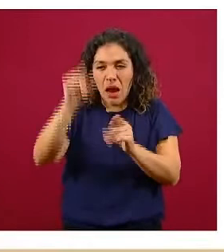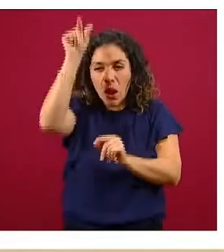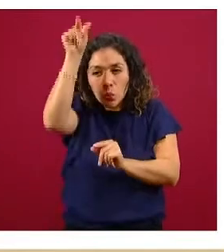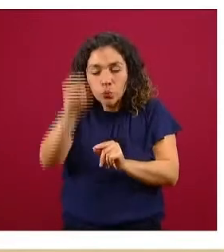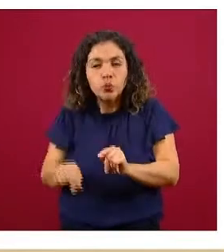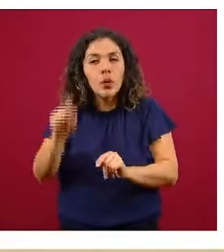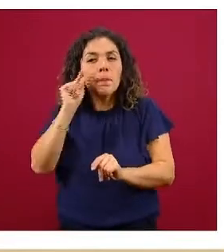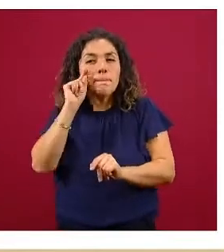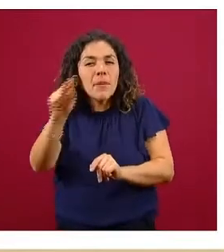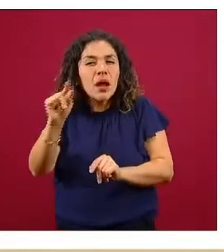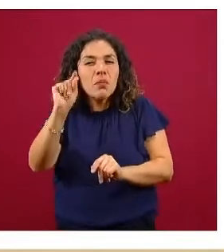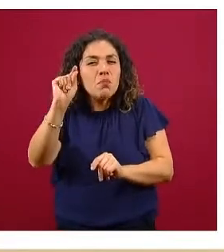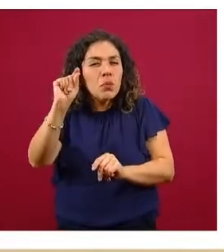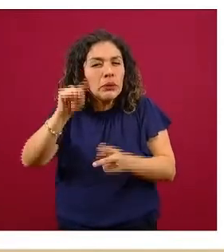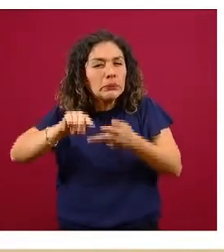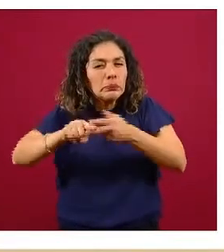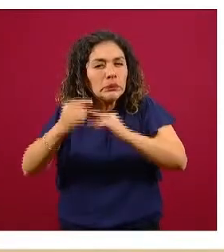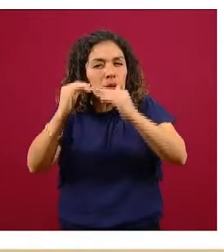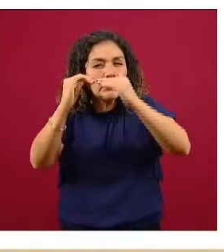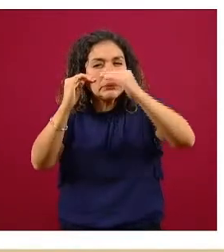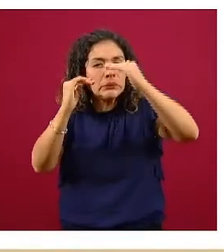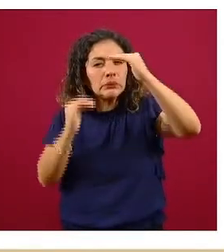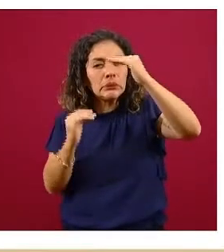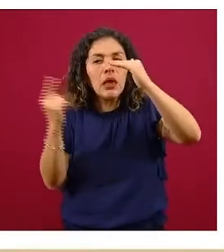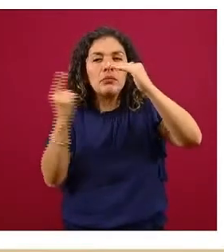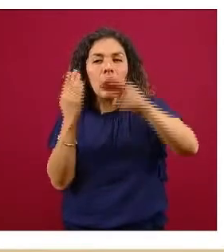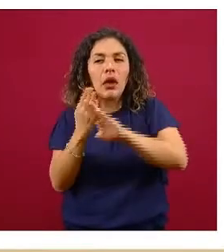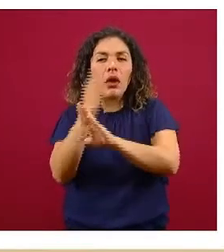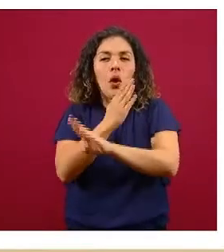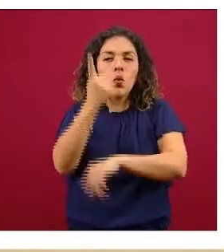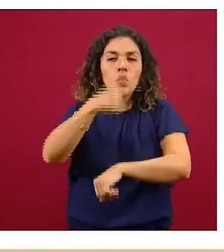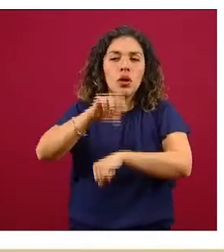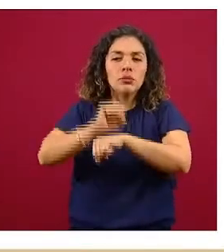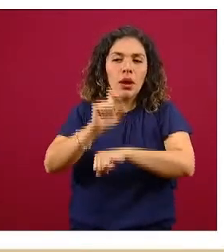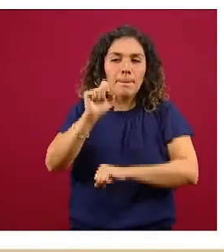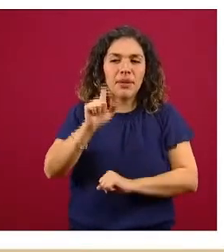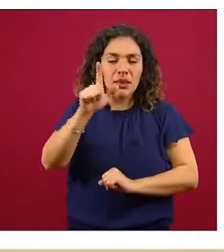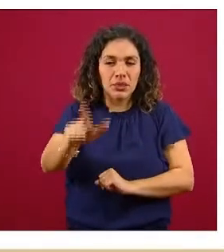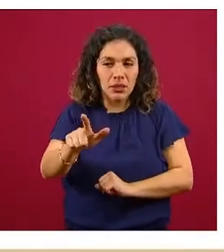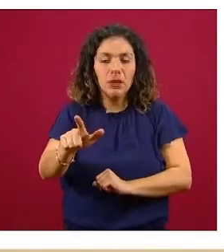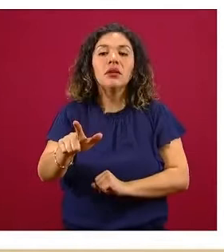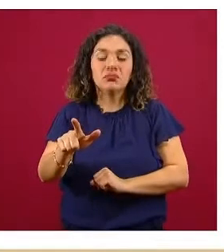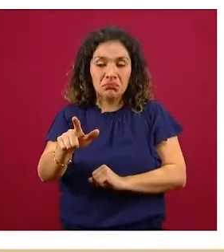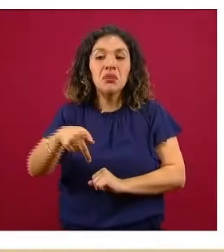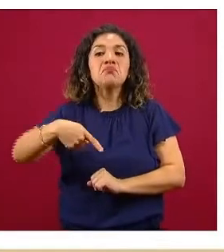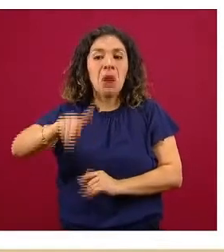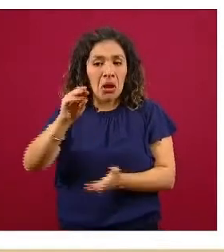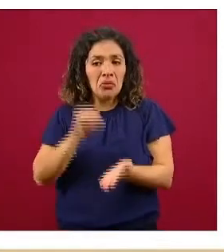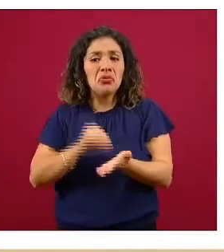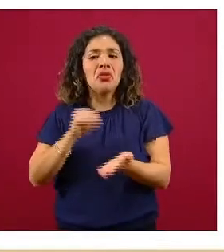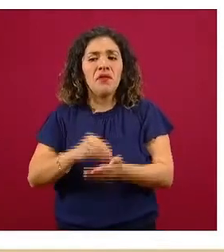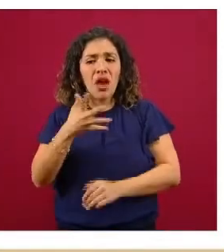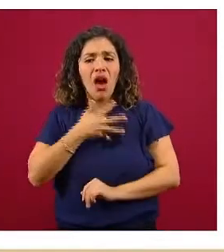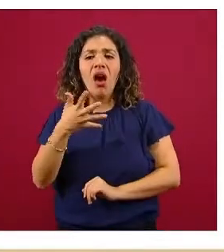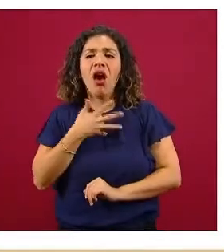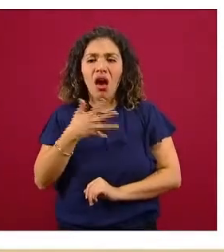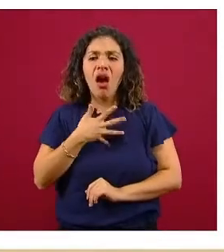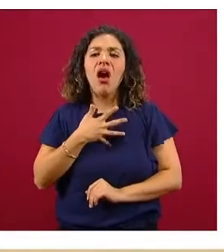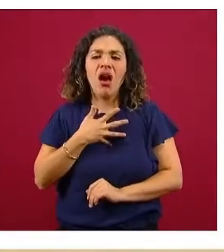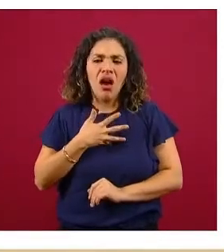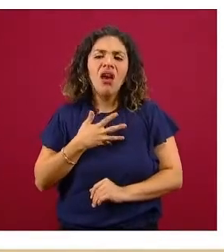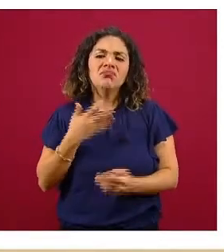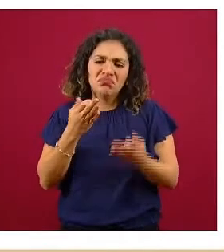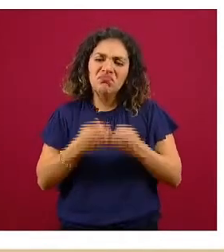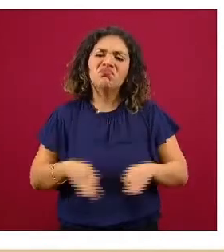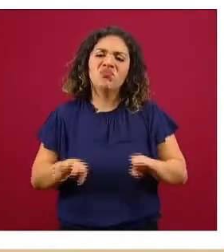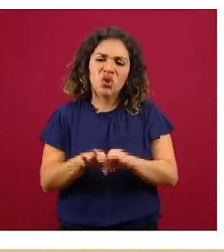un ligero descenso en relación a la semana 27, y aunque todavía tenemos una cantidad